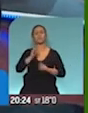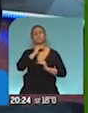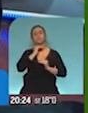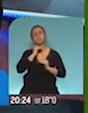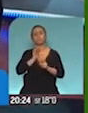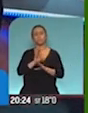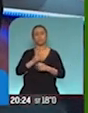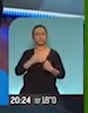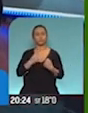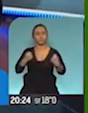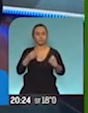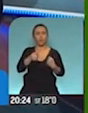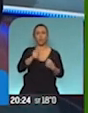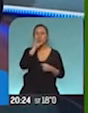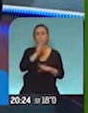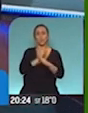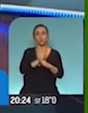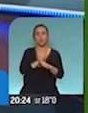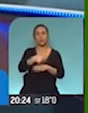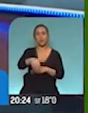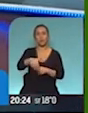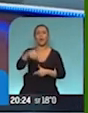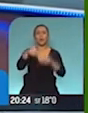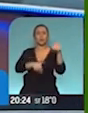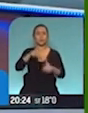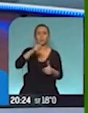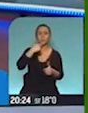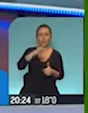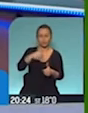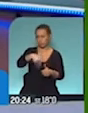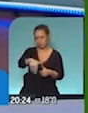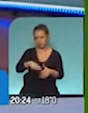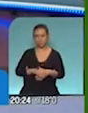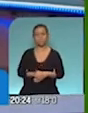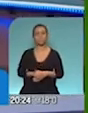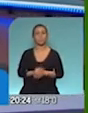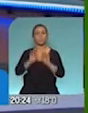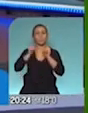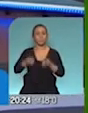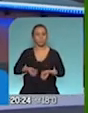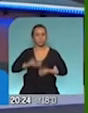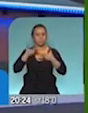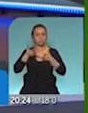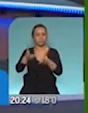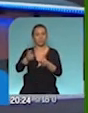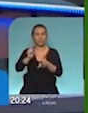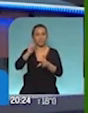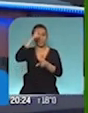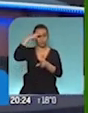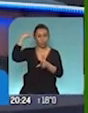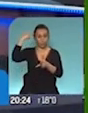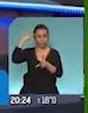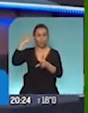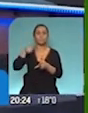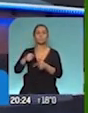lo que dijo Duhalde, ¿no? Nos parece que viene siendo la expresión de lo que él